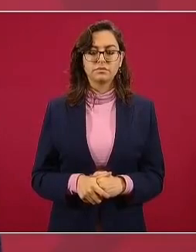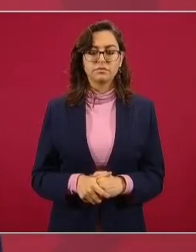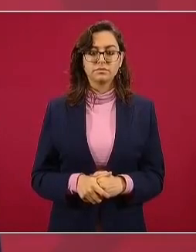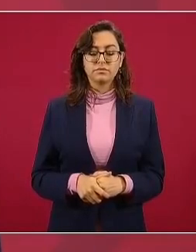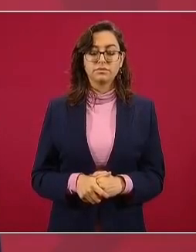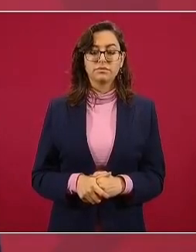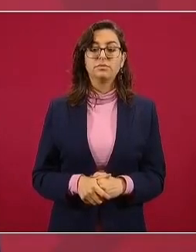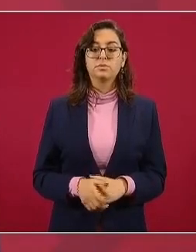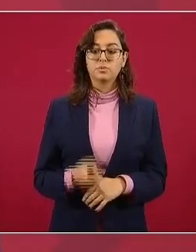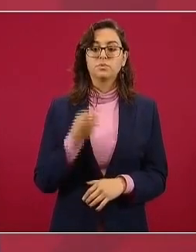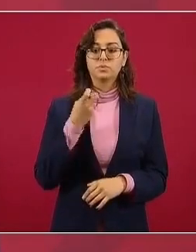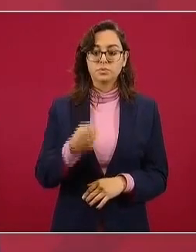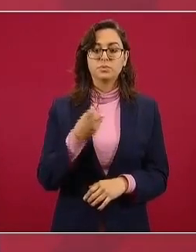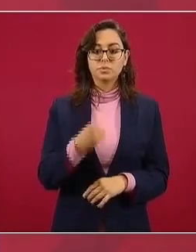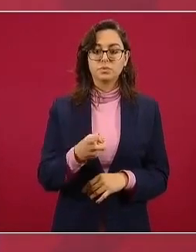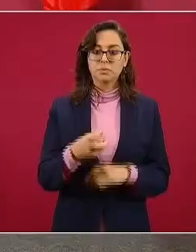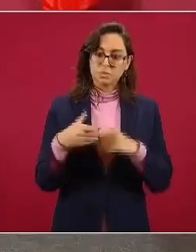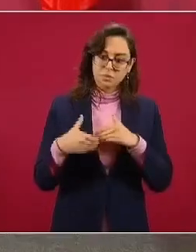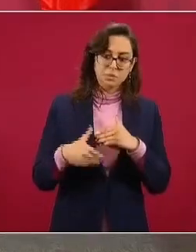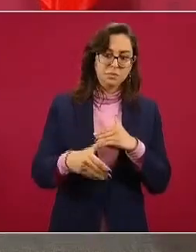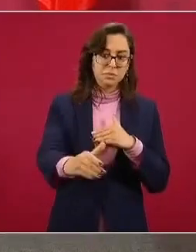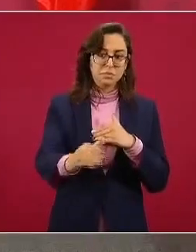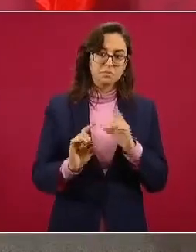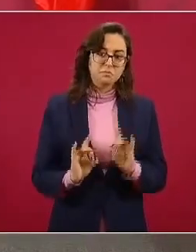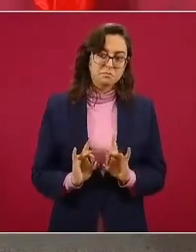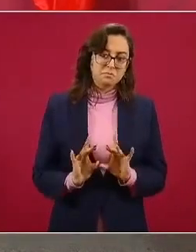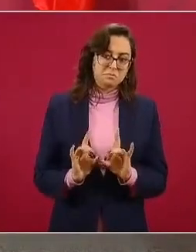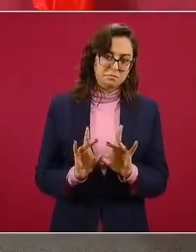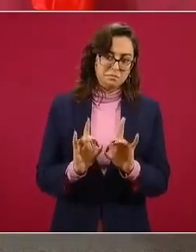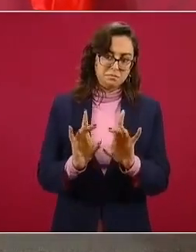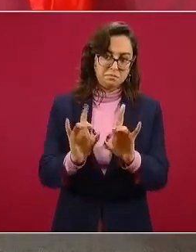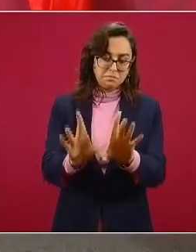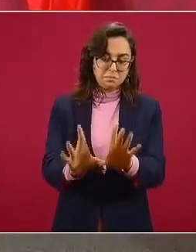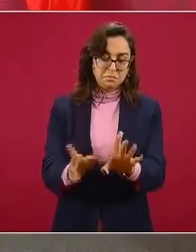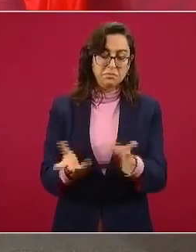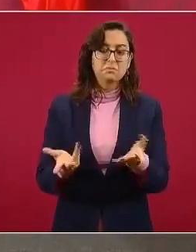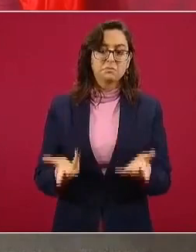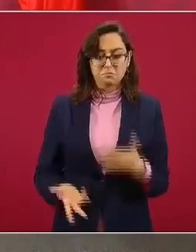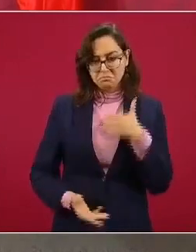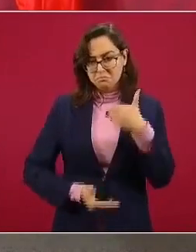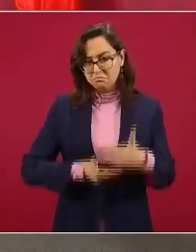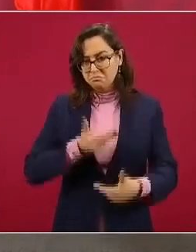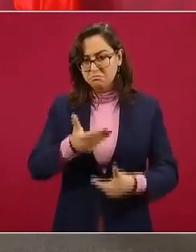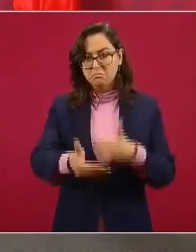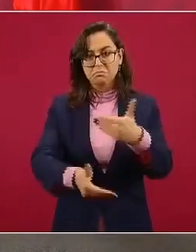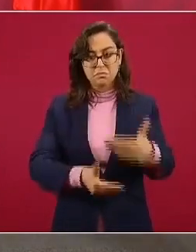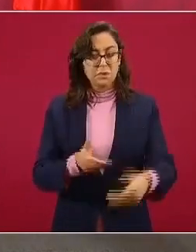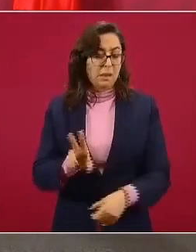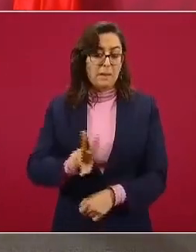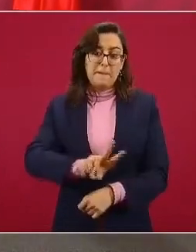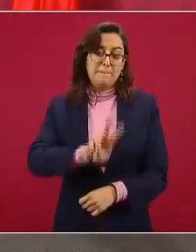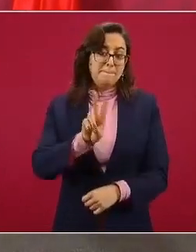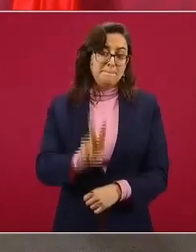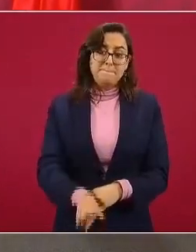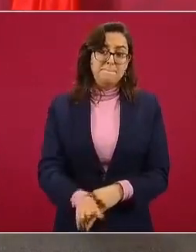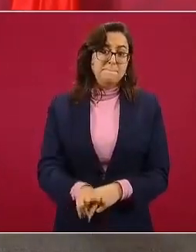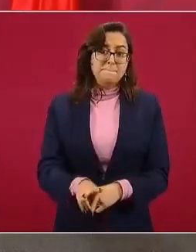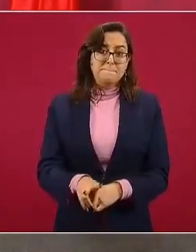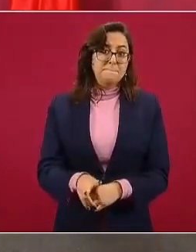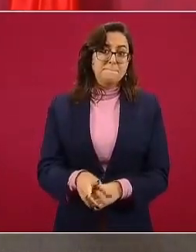Entonces, eso es lo que está sucediendo. Es algo realmente